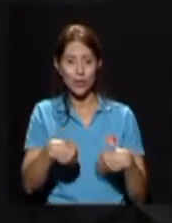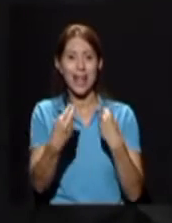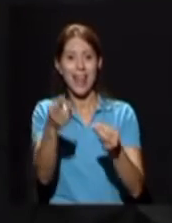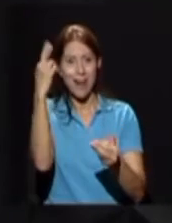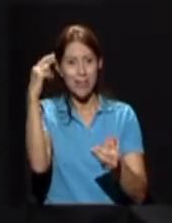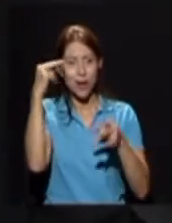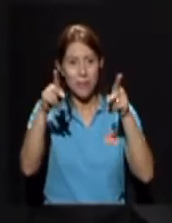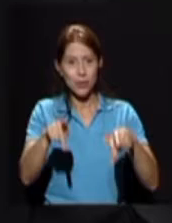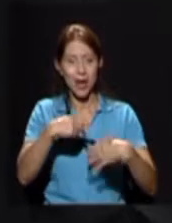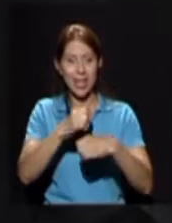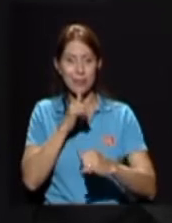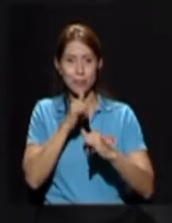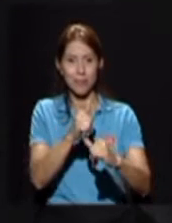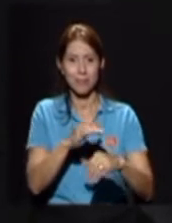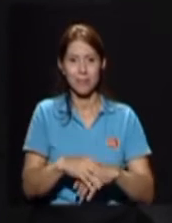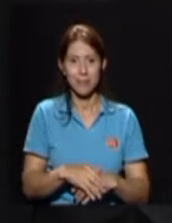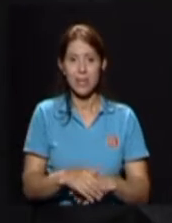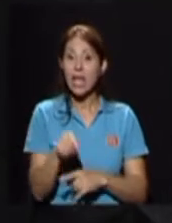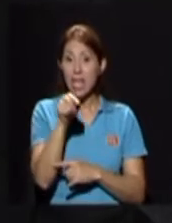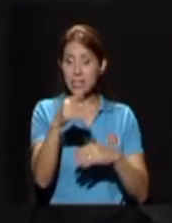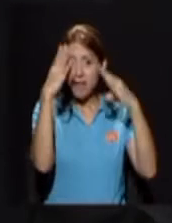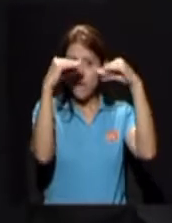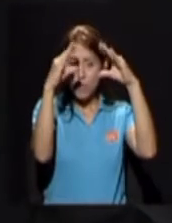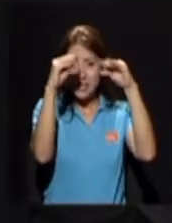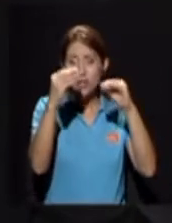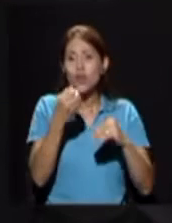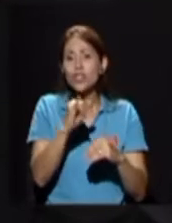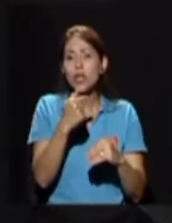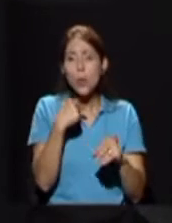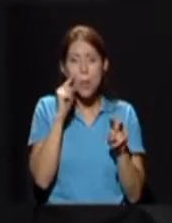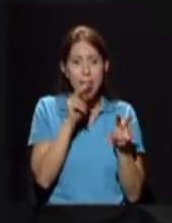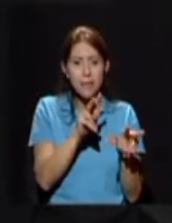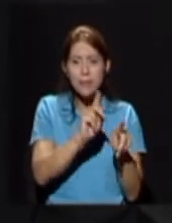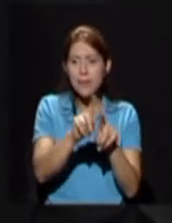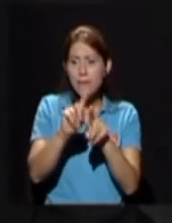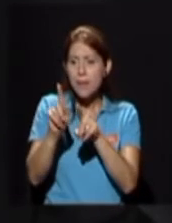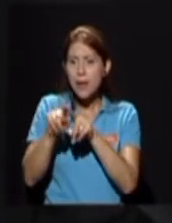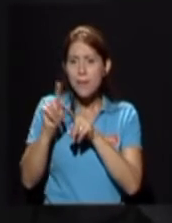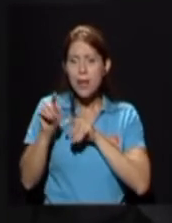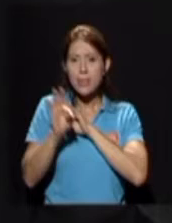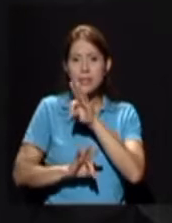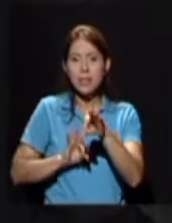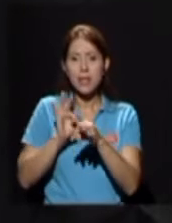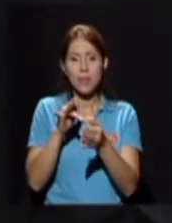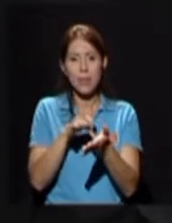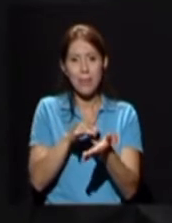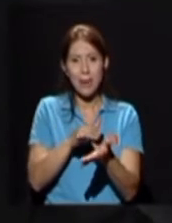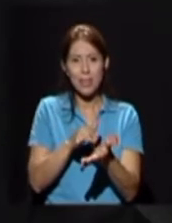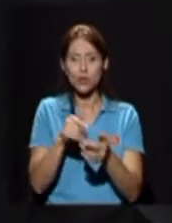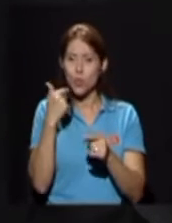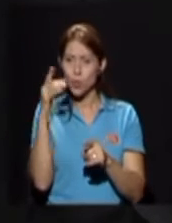uno desagrega un poco más esa información y lo parte en distintos tipos de medicamentos, se encuentra que los medicamentos